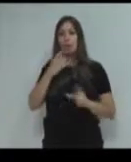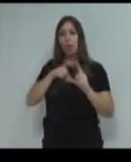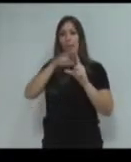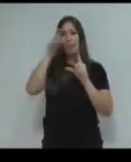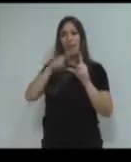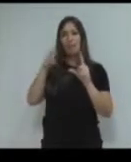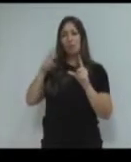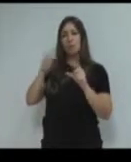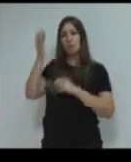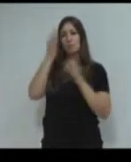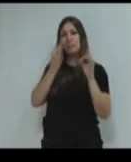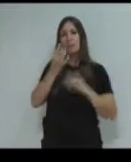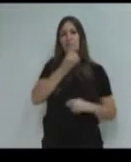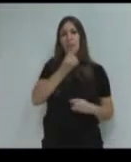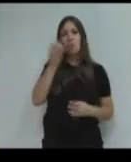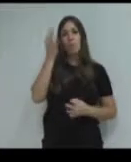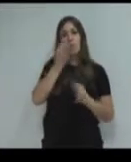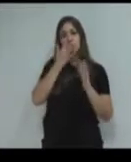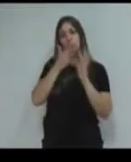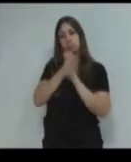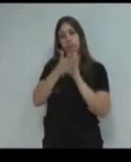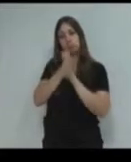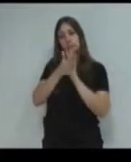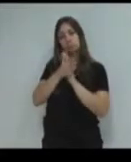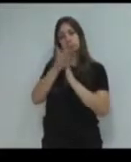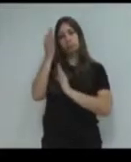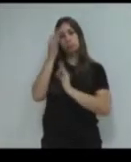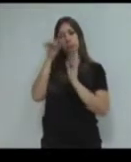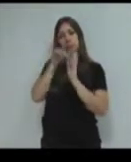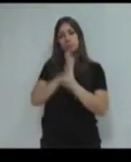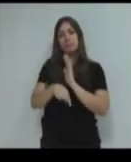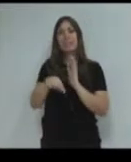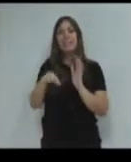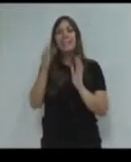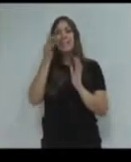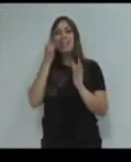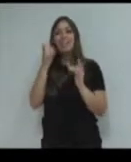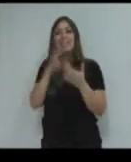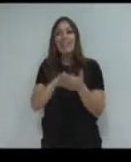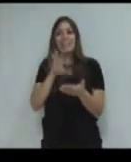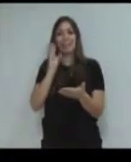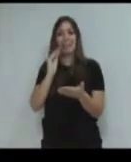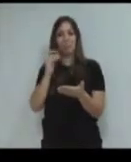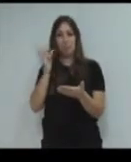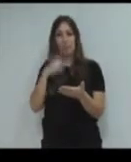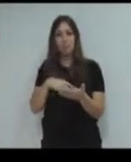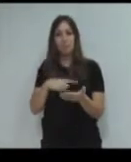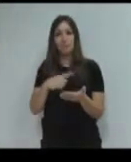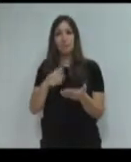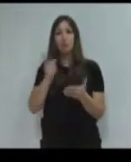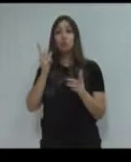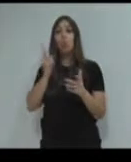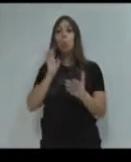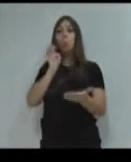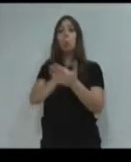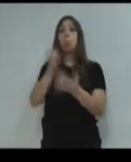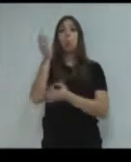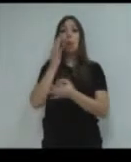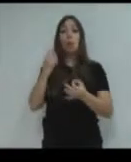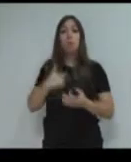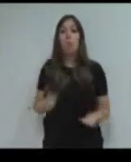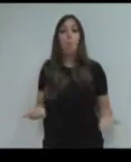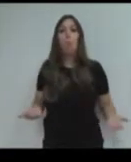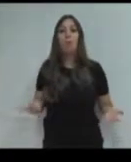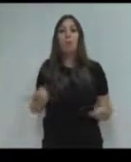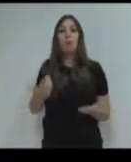exhaustiva y descriptiva de cada uno de los datos que se expone si no están interpretados. Los datos interesan porque se interpretan, si no, no carecen